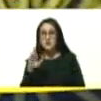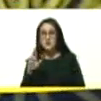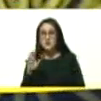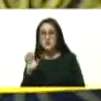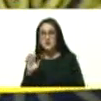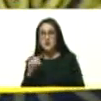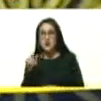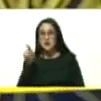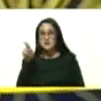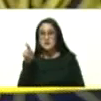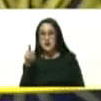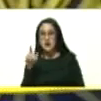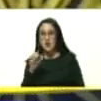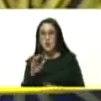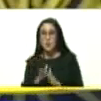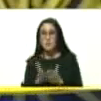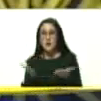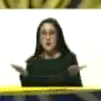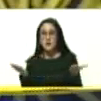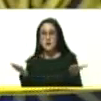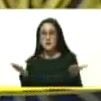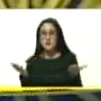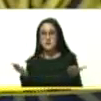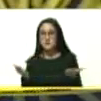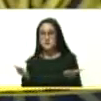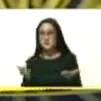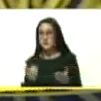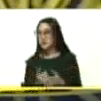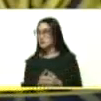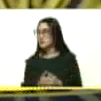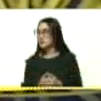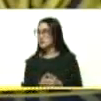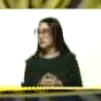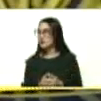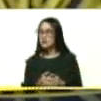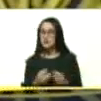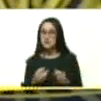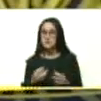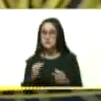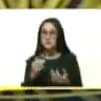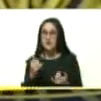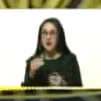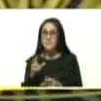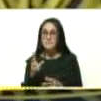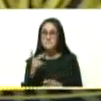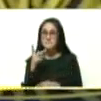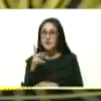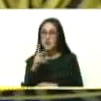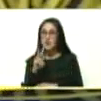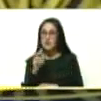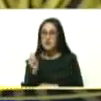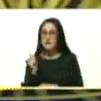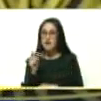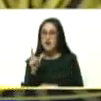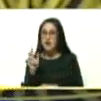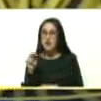allá en Cumaná, calle La Marina, parroquia Valentín